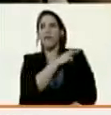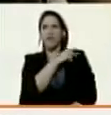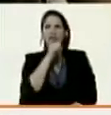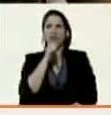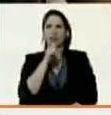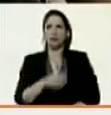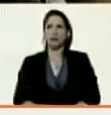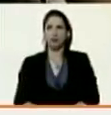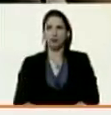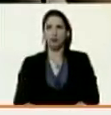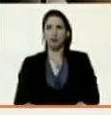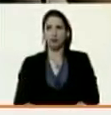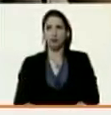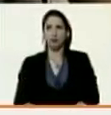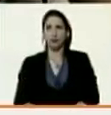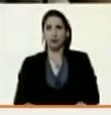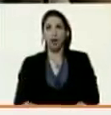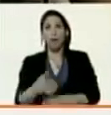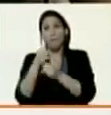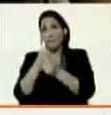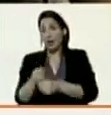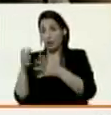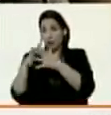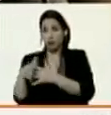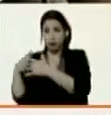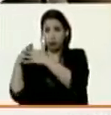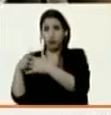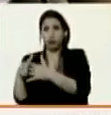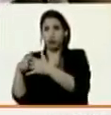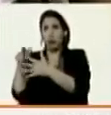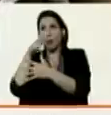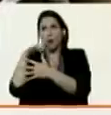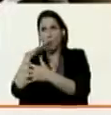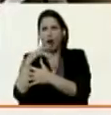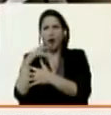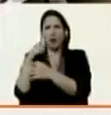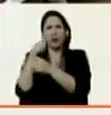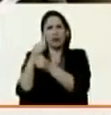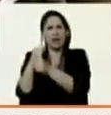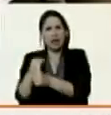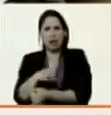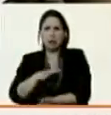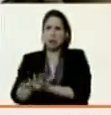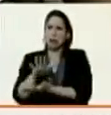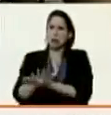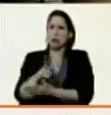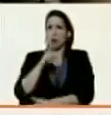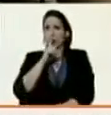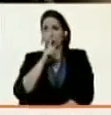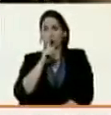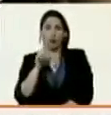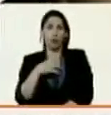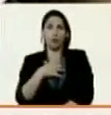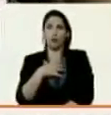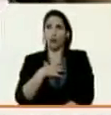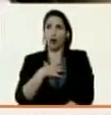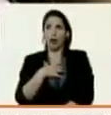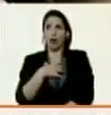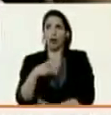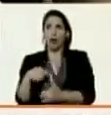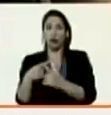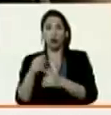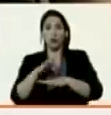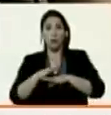jefe y espera eeuu que los pueblos ante eso se queden tranquilos callados no en gracia tiene una claridad absoluta lo que está contando